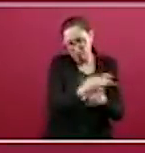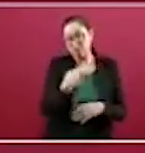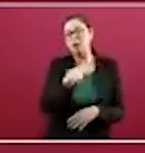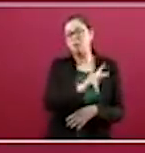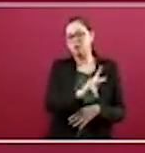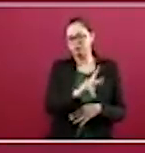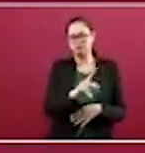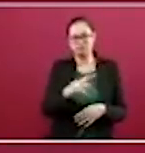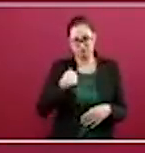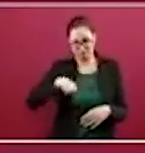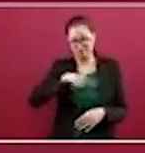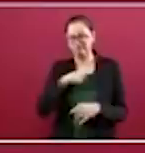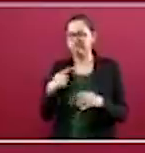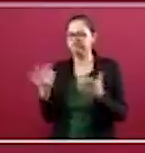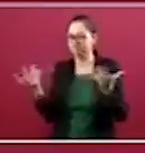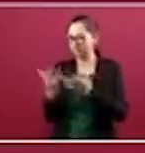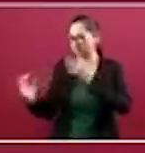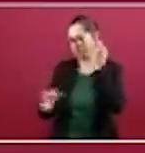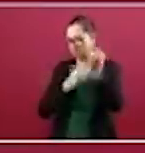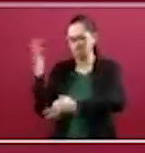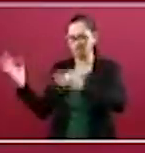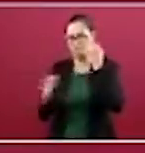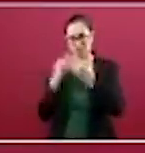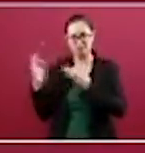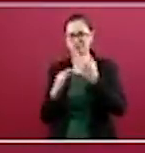vamos a hacerle frente, ¿sí?, a